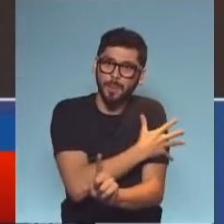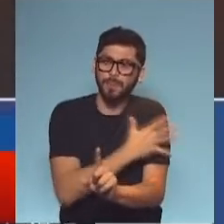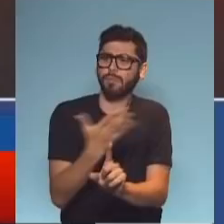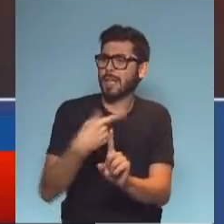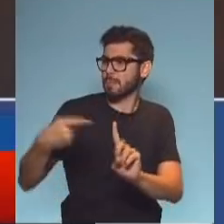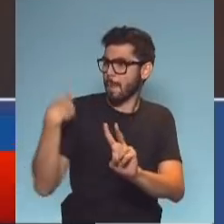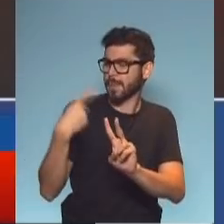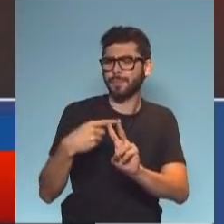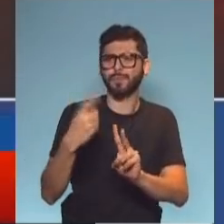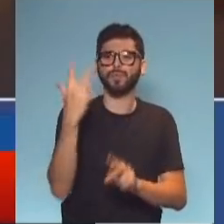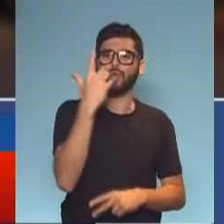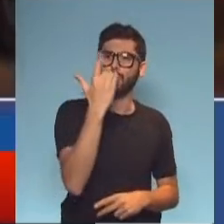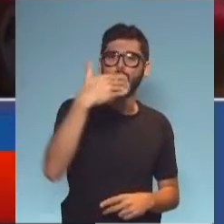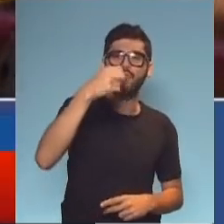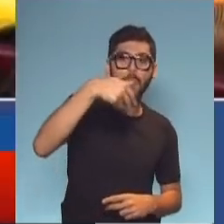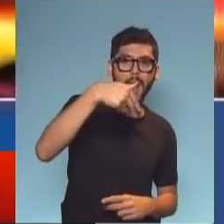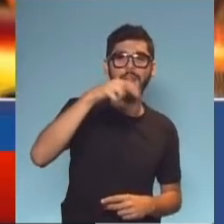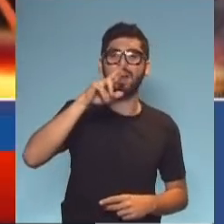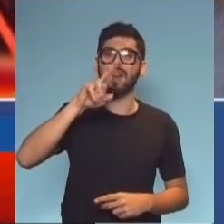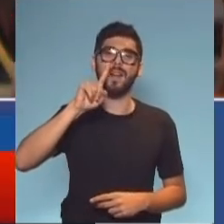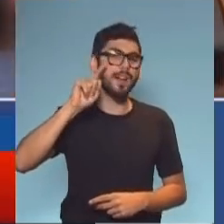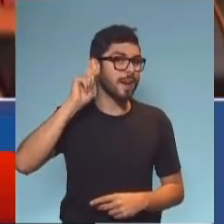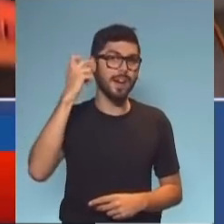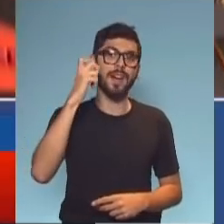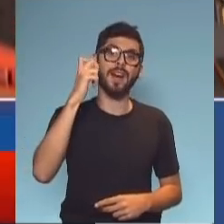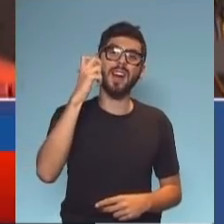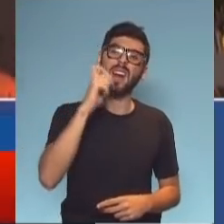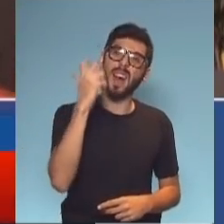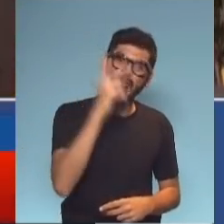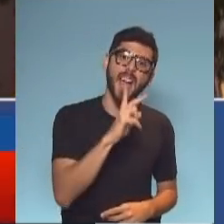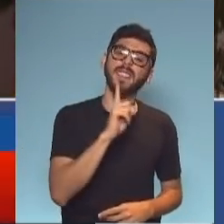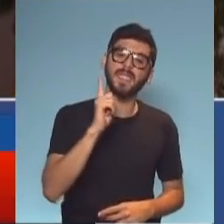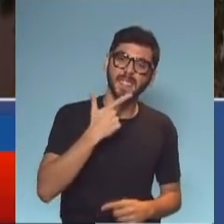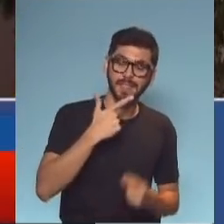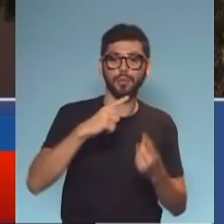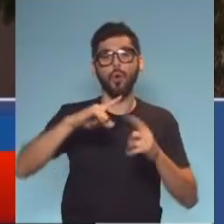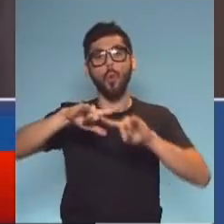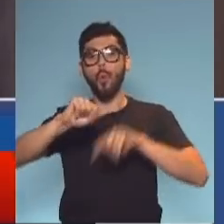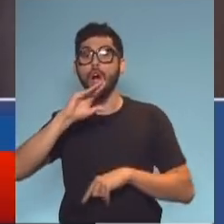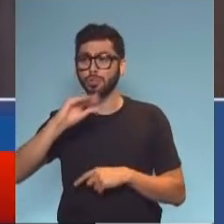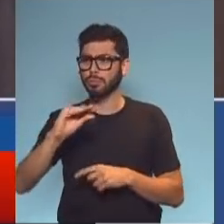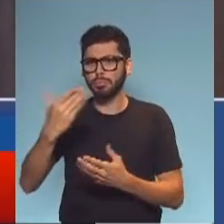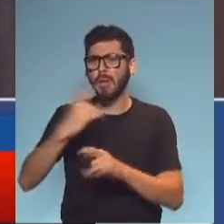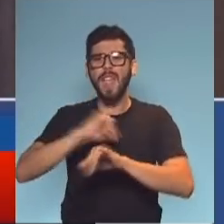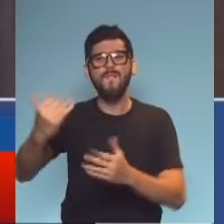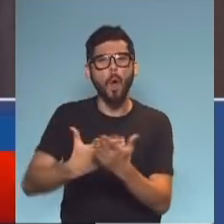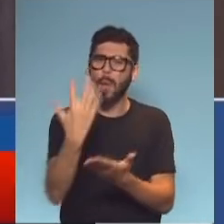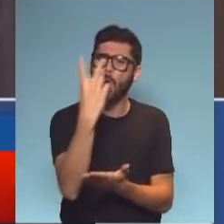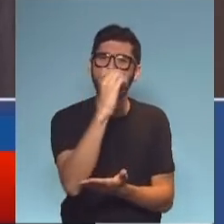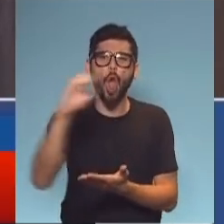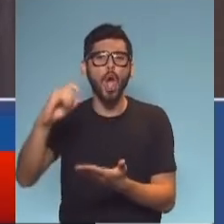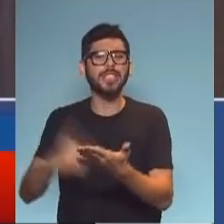Rights Watch también emitió un largo informe de más de 200 páginas que define